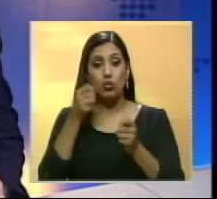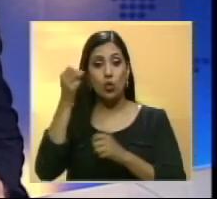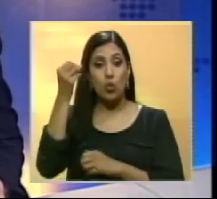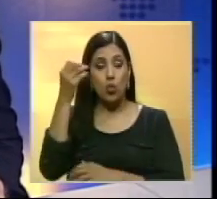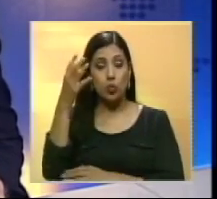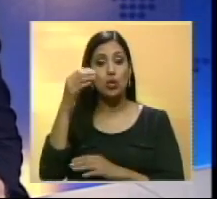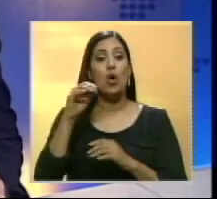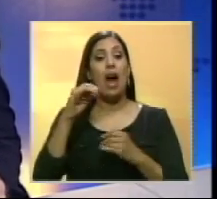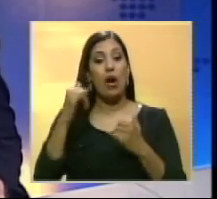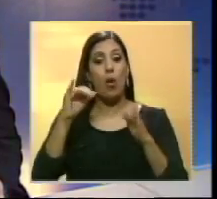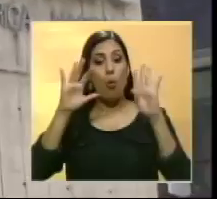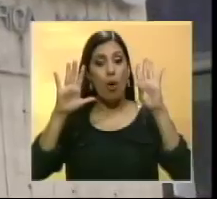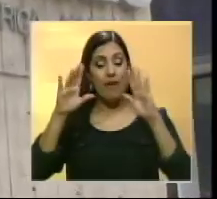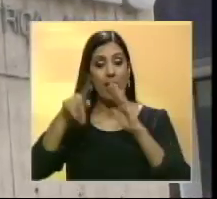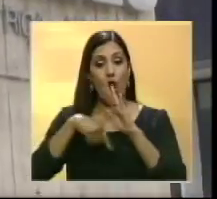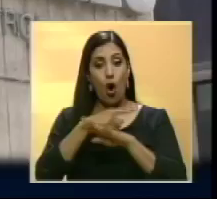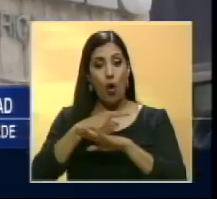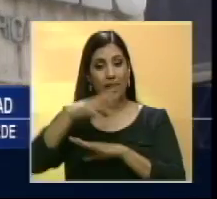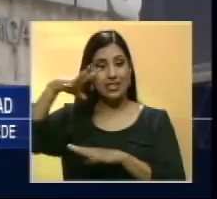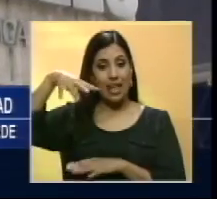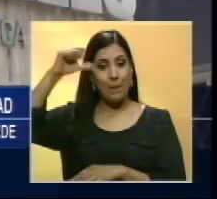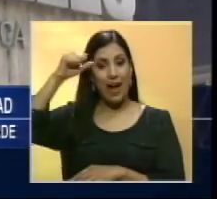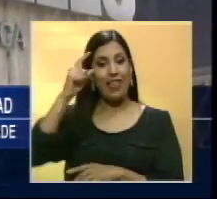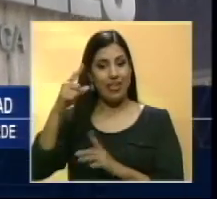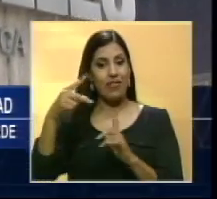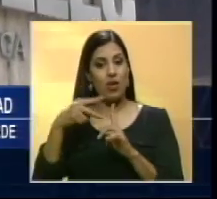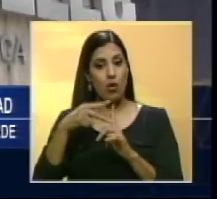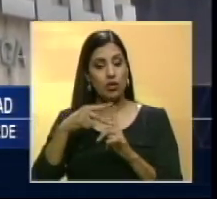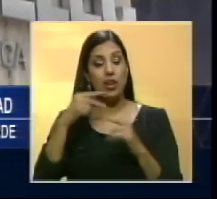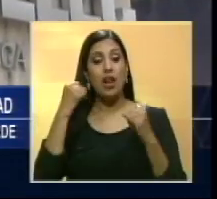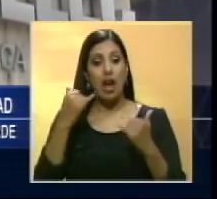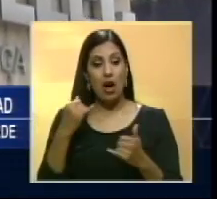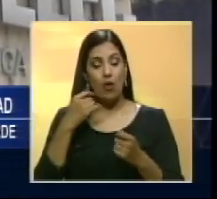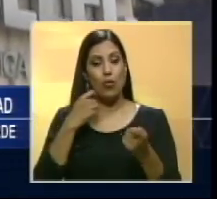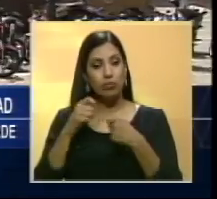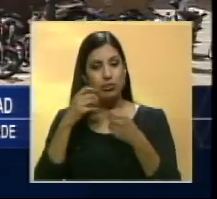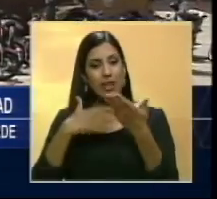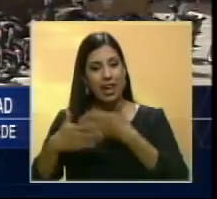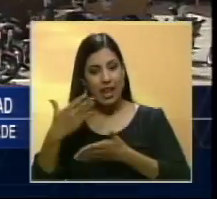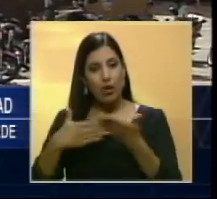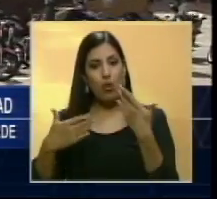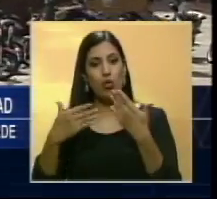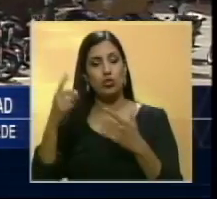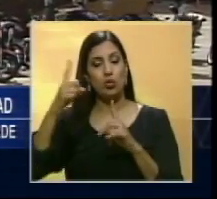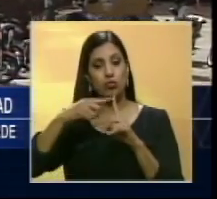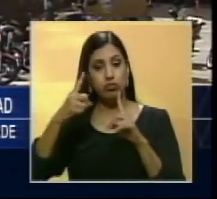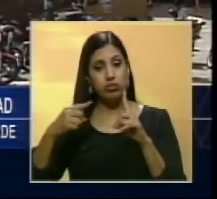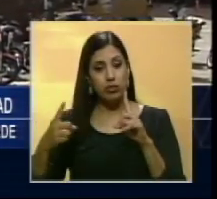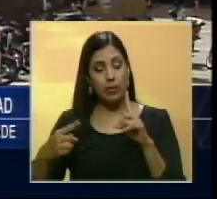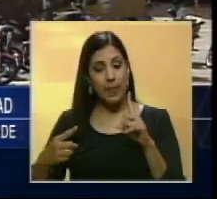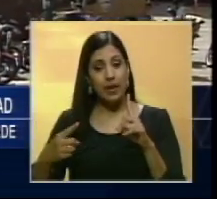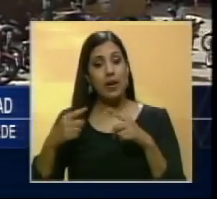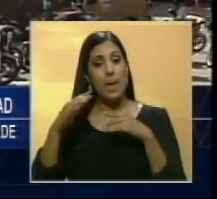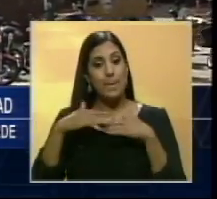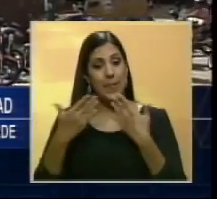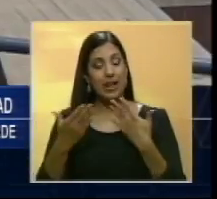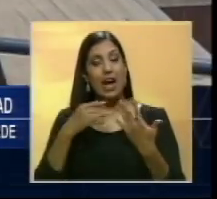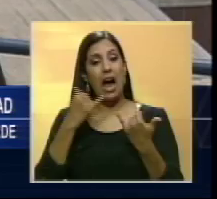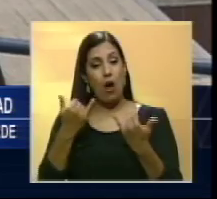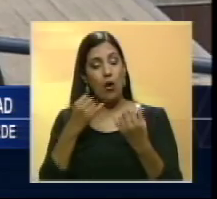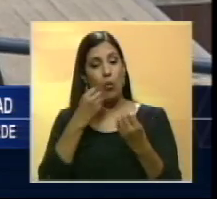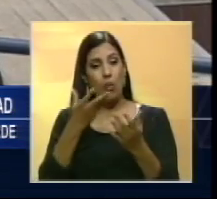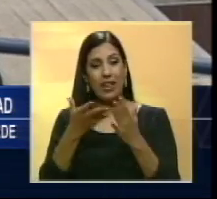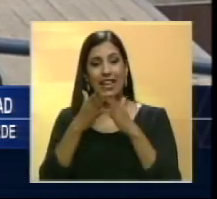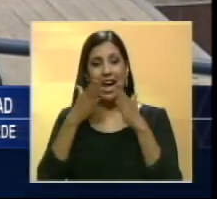periodo de 9 horas. La información la dio a conocer el gerente general de distribución y comercialización de Corpoelec, Carlos Borges, quien precisó que